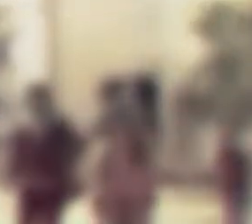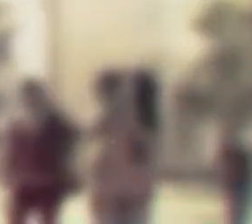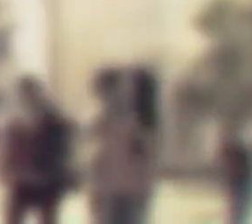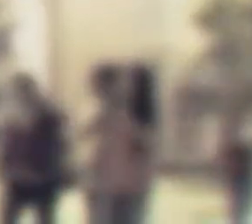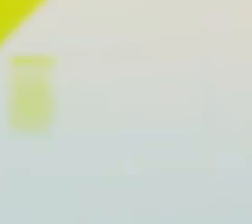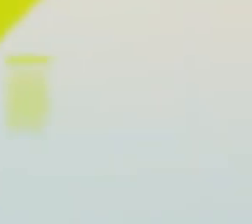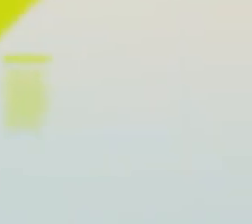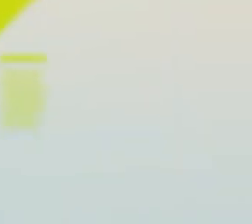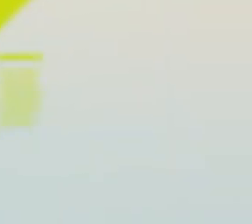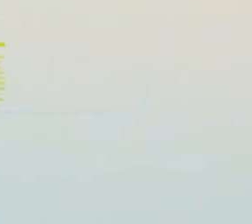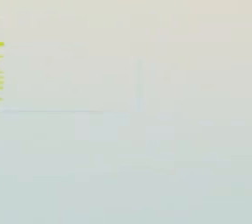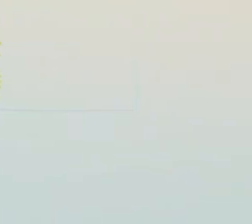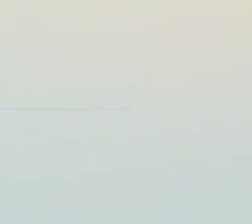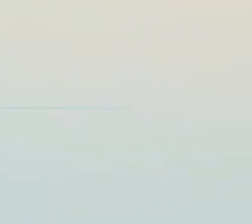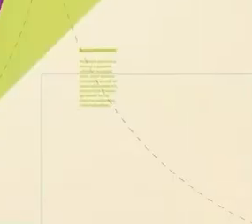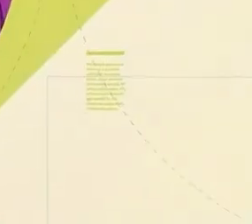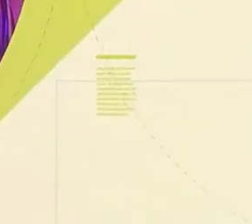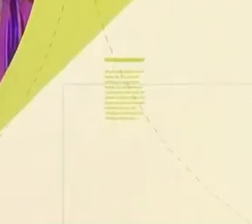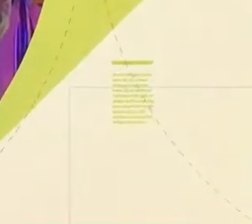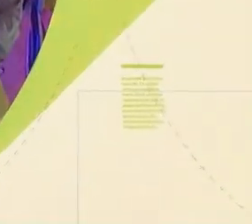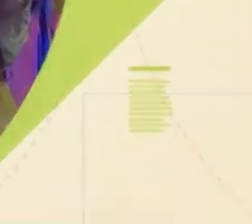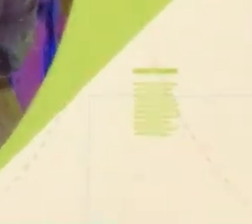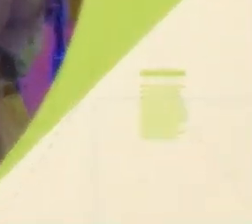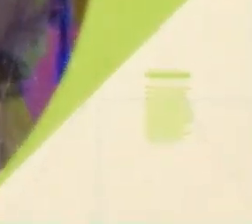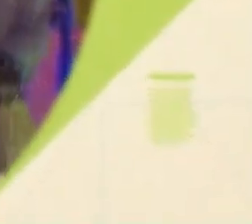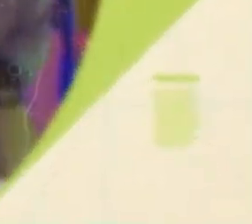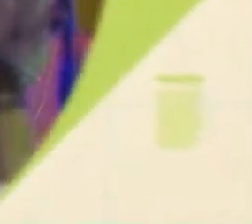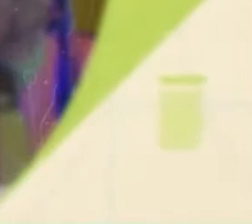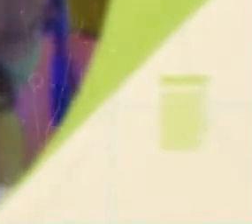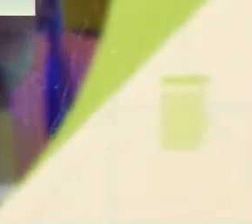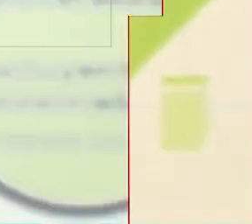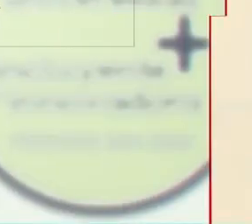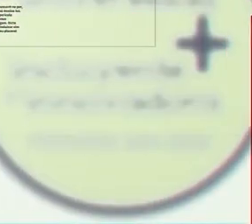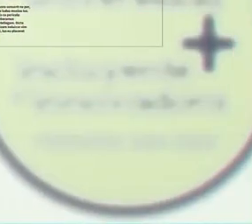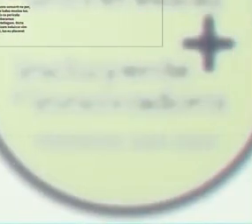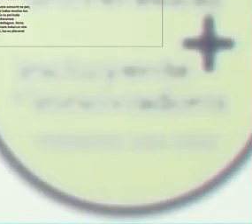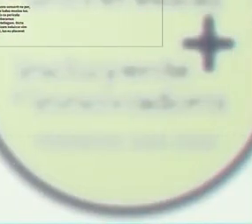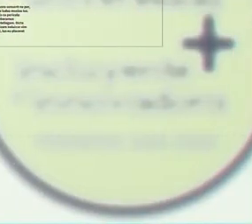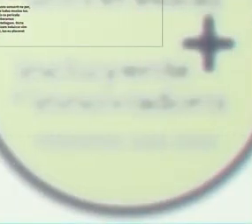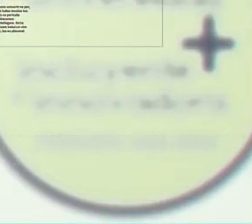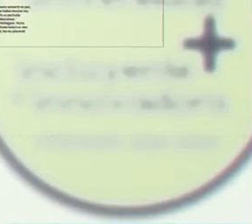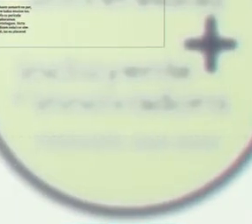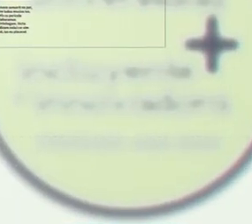Por una universidad más incluyente e innovadora.